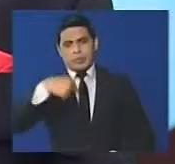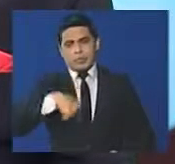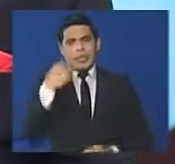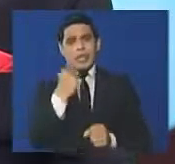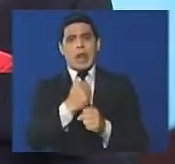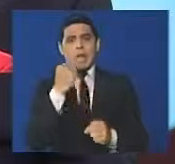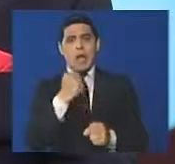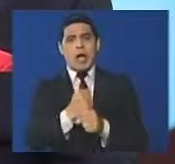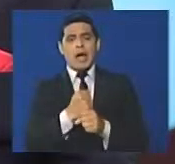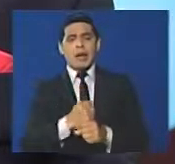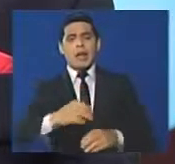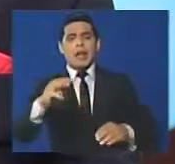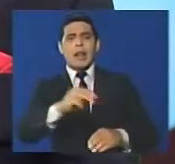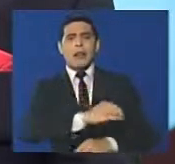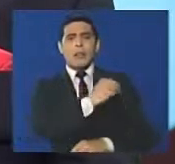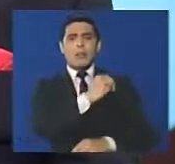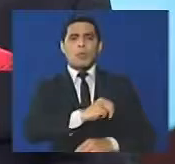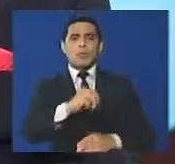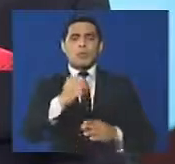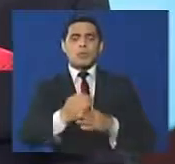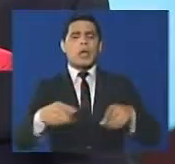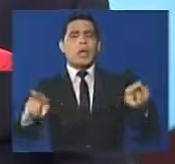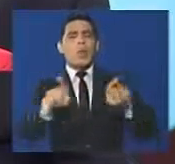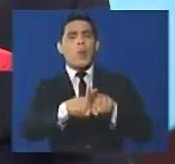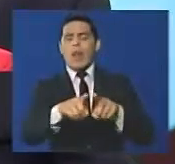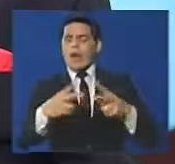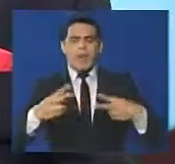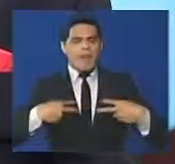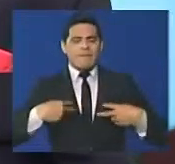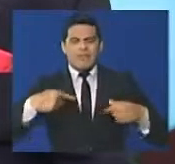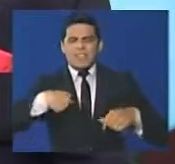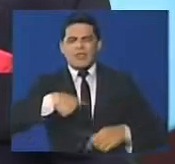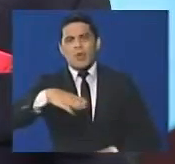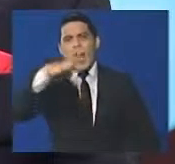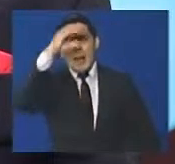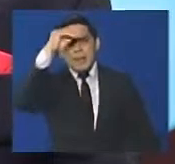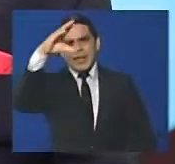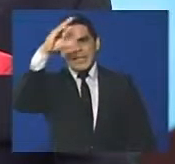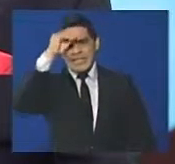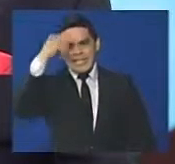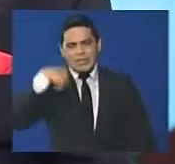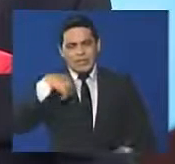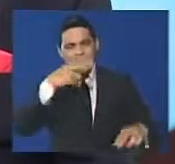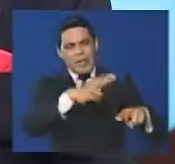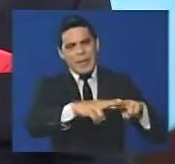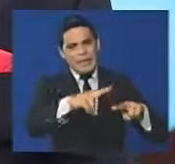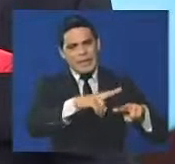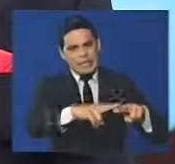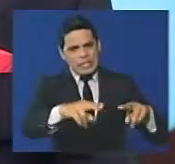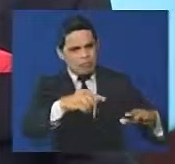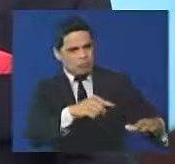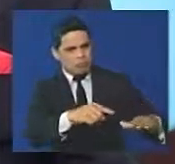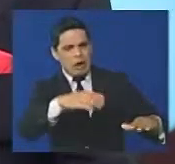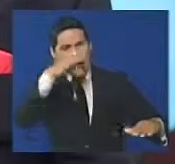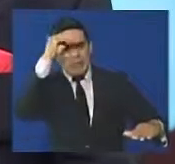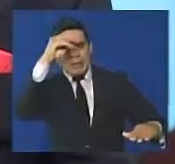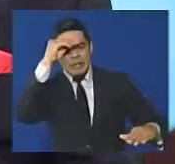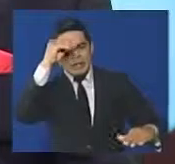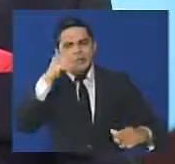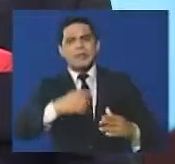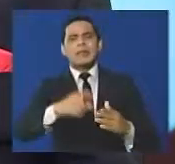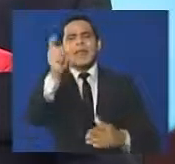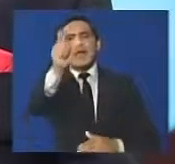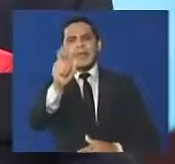es como es vida. Todo lo que yo aprendí desde niños, que estudié en